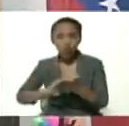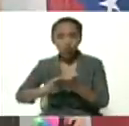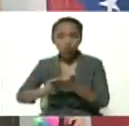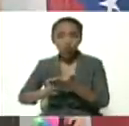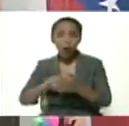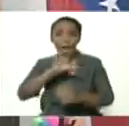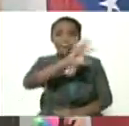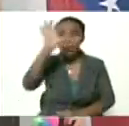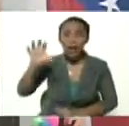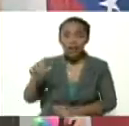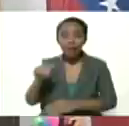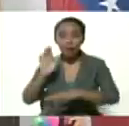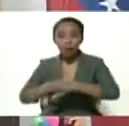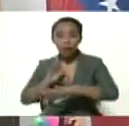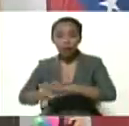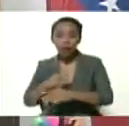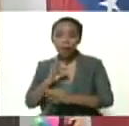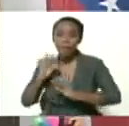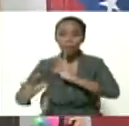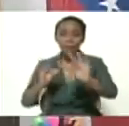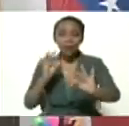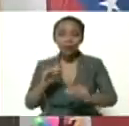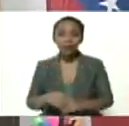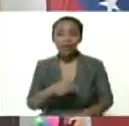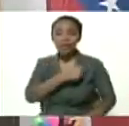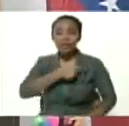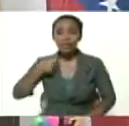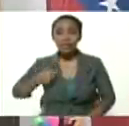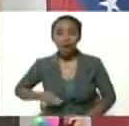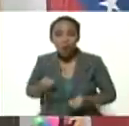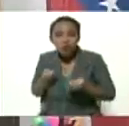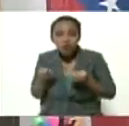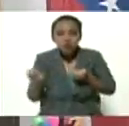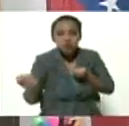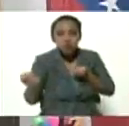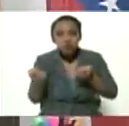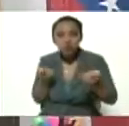Países con casos, vamos a seguir. China, que controló.